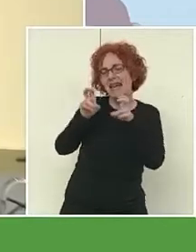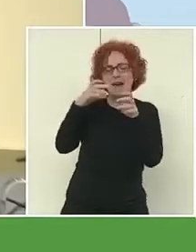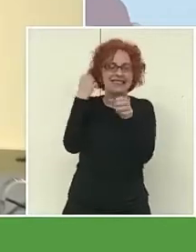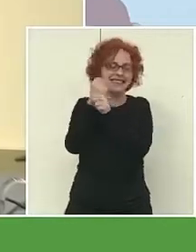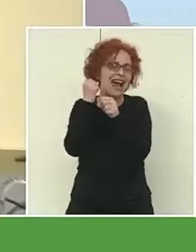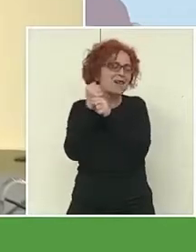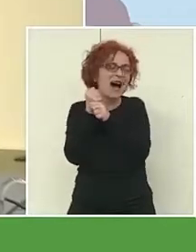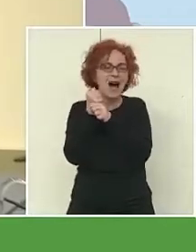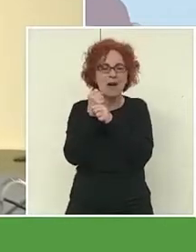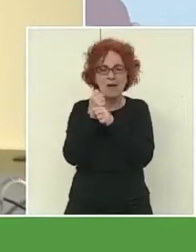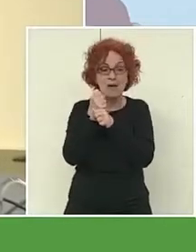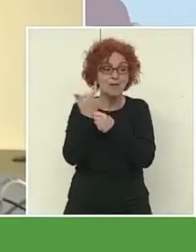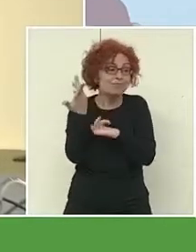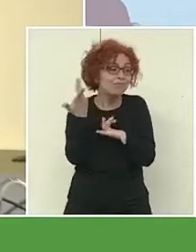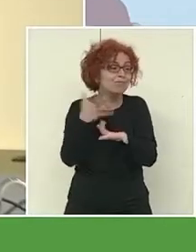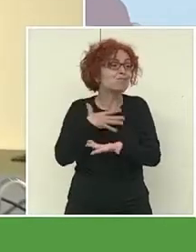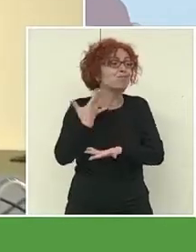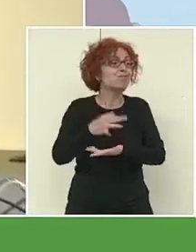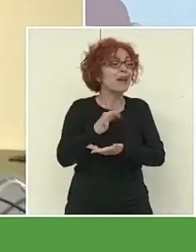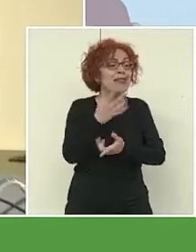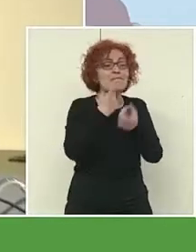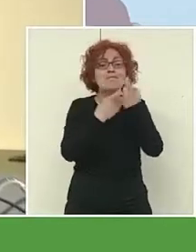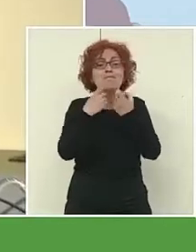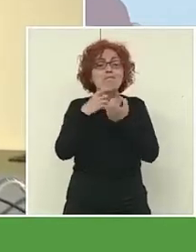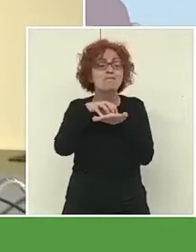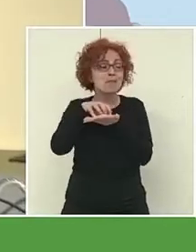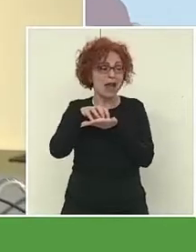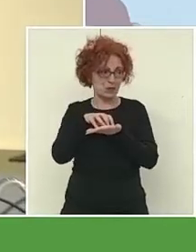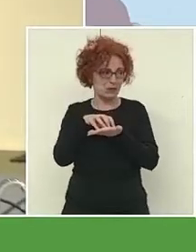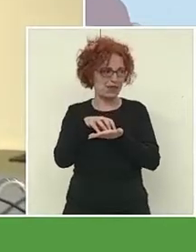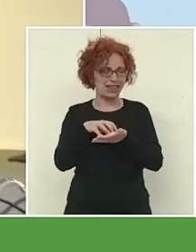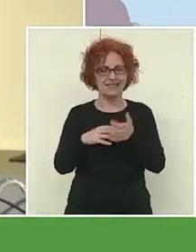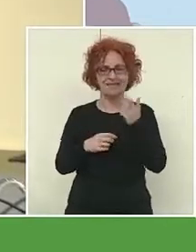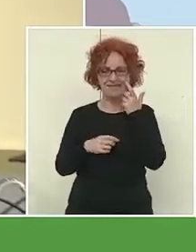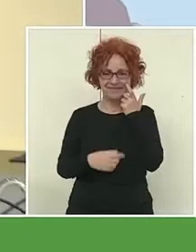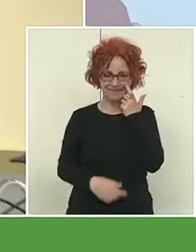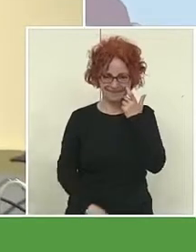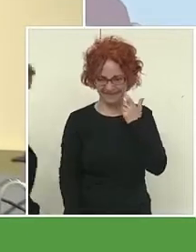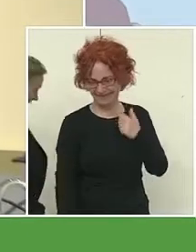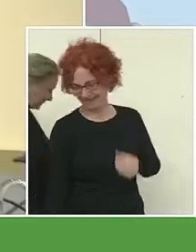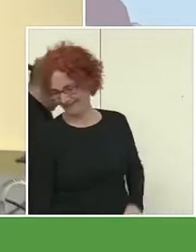experiencia. No sé si tenéis...